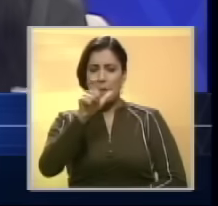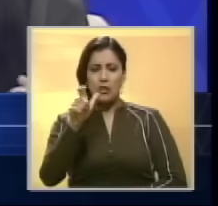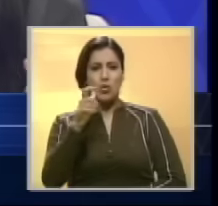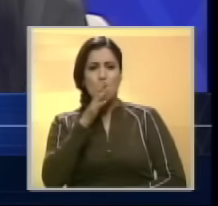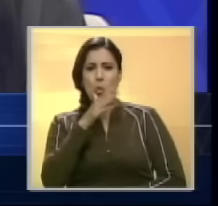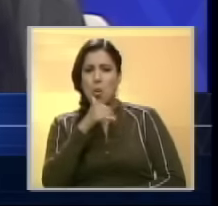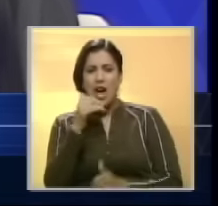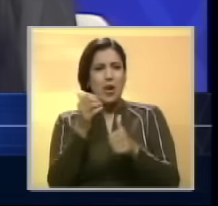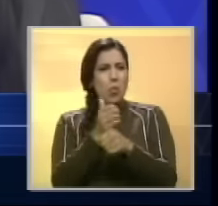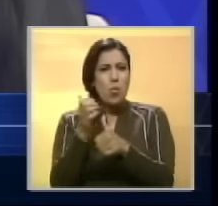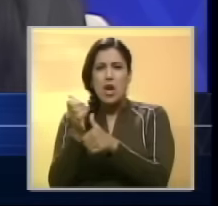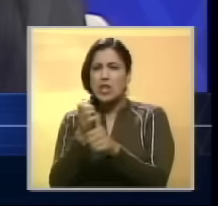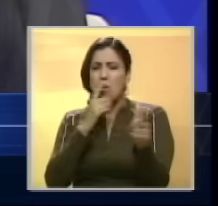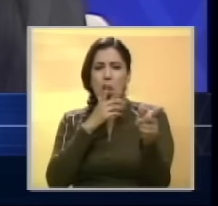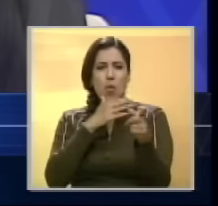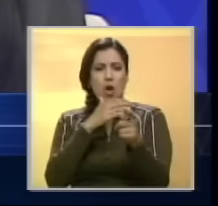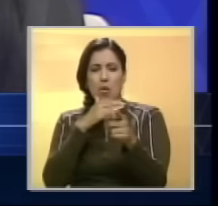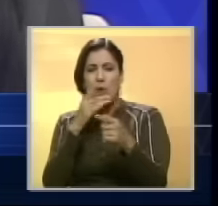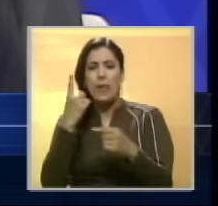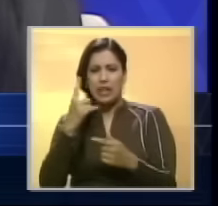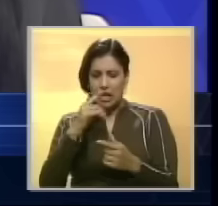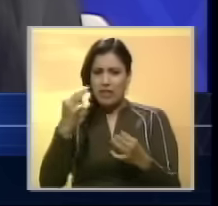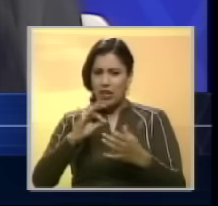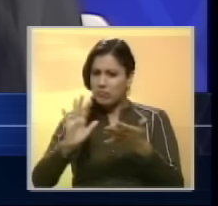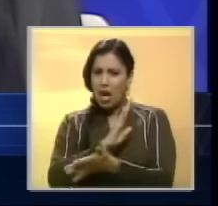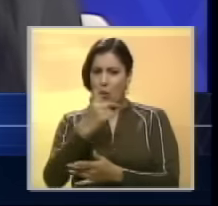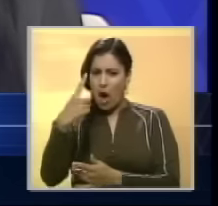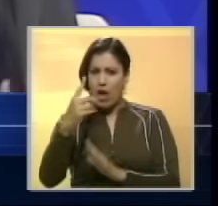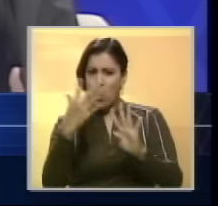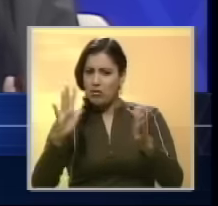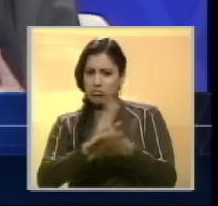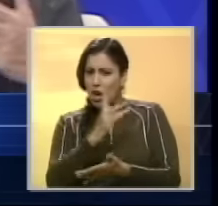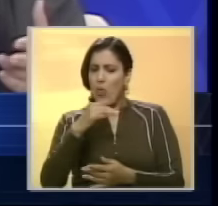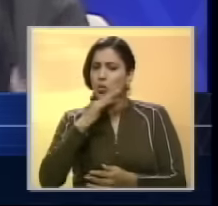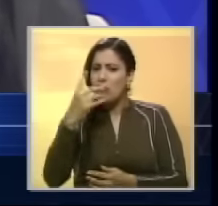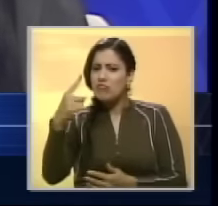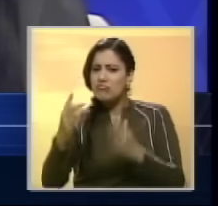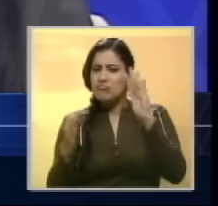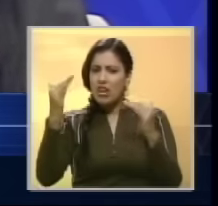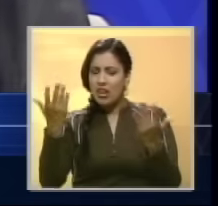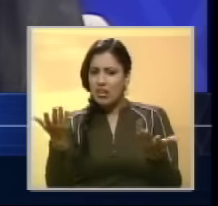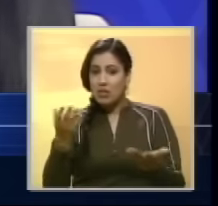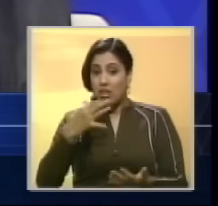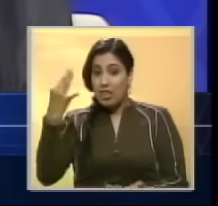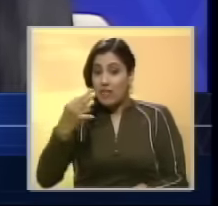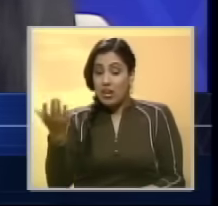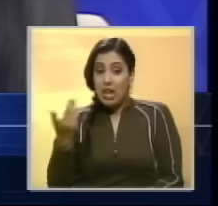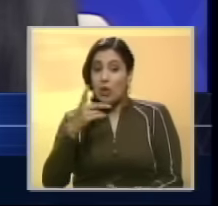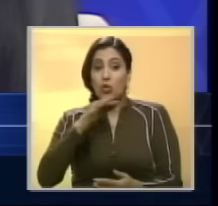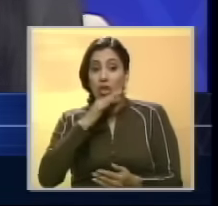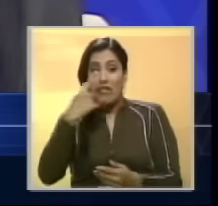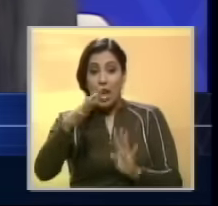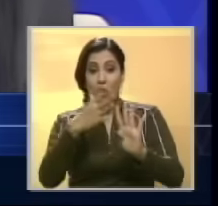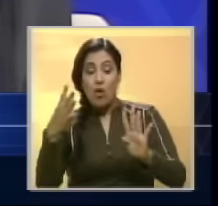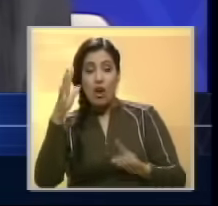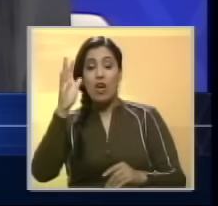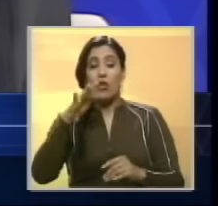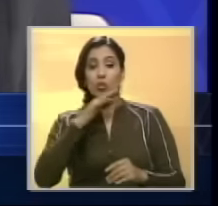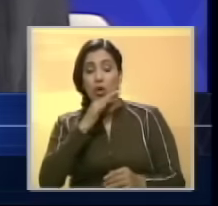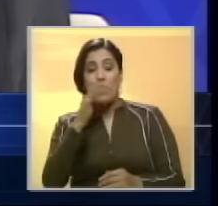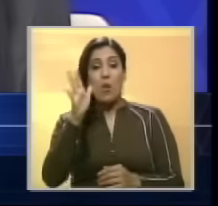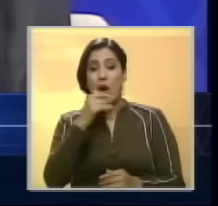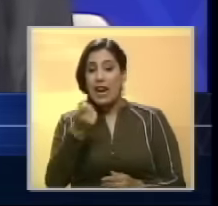tengo no consigo no me alcanza Dejó de ser una realidad para su vivienda para su bolsillo pues la realidad es que no la realidad es que